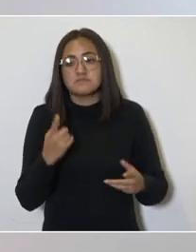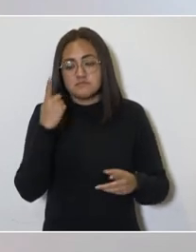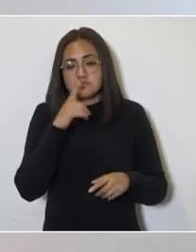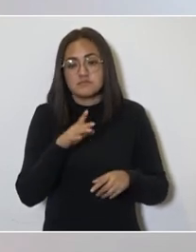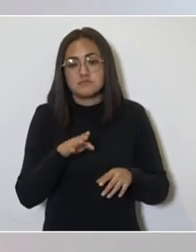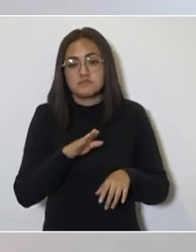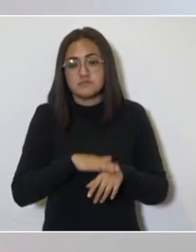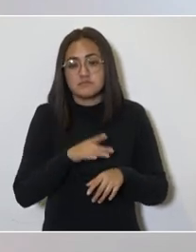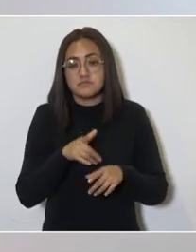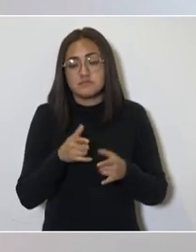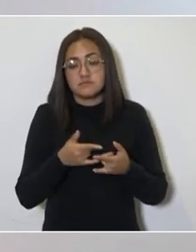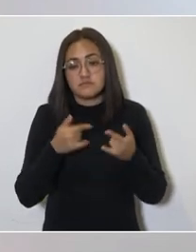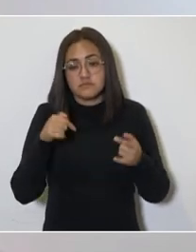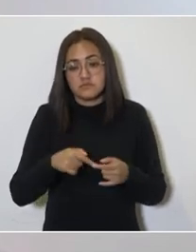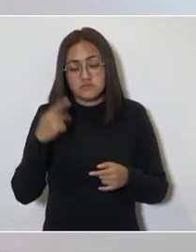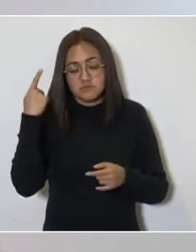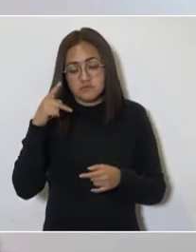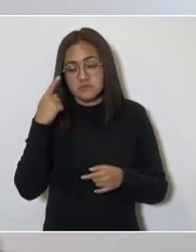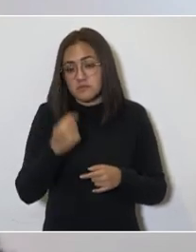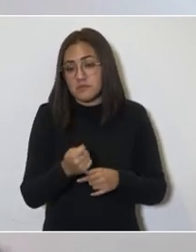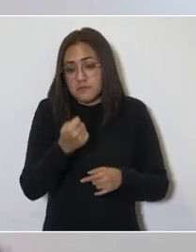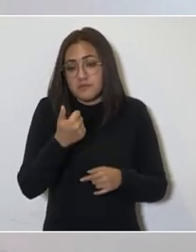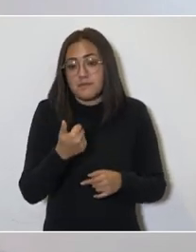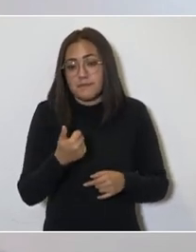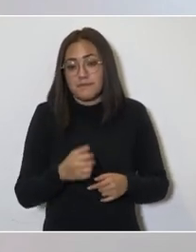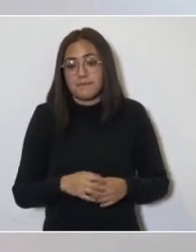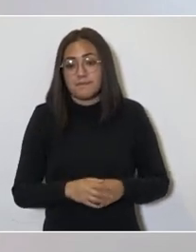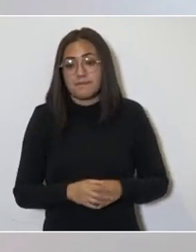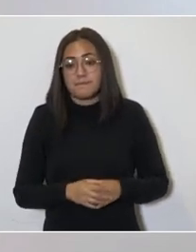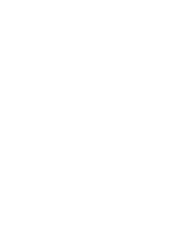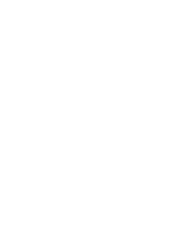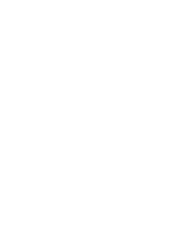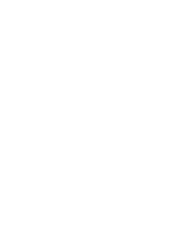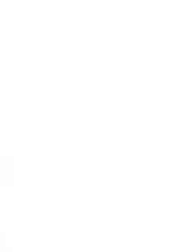más alta en la historia del Estado en los